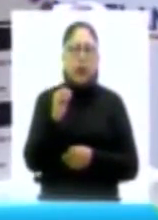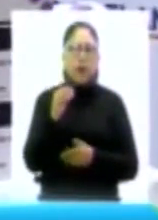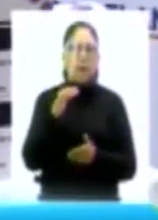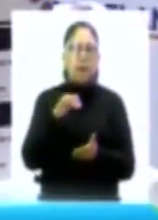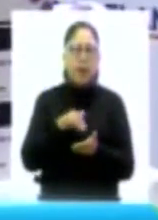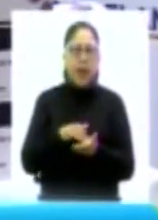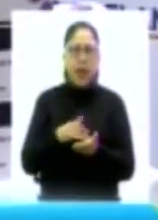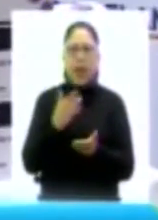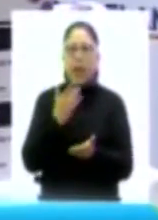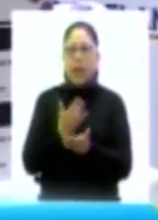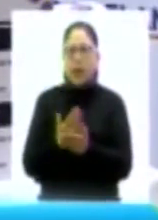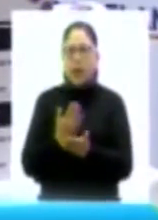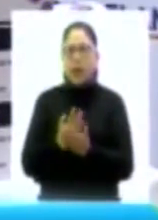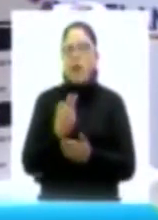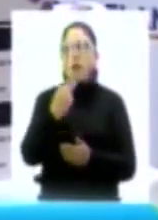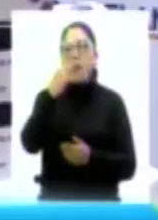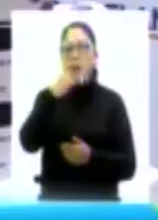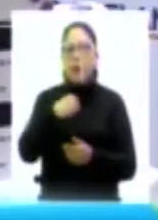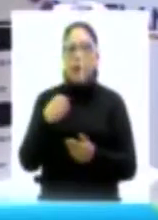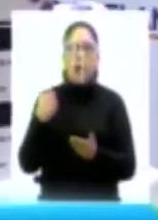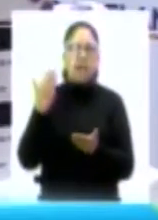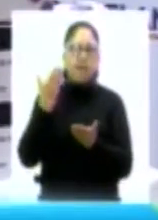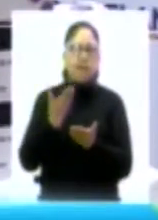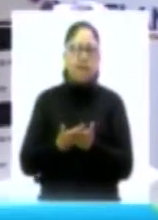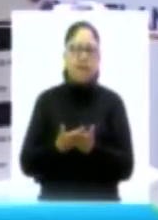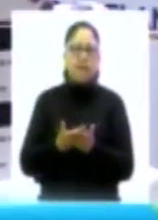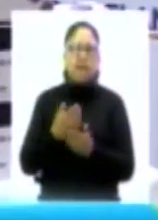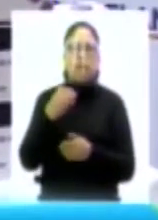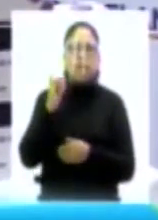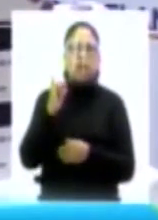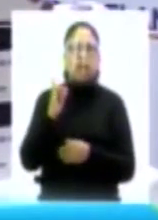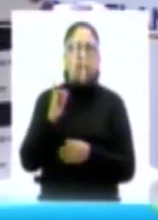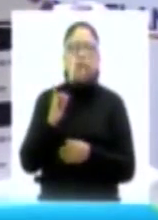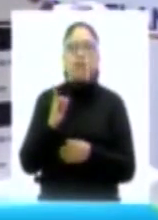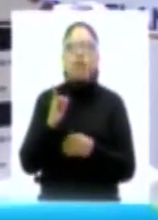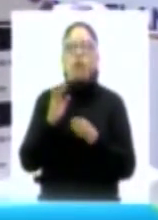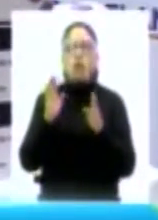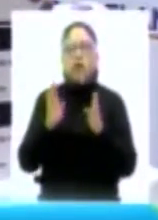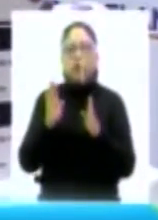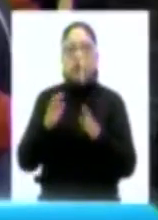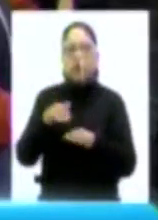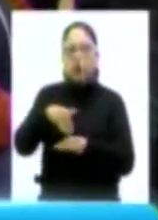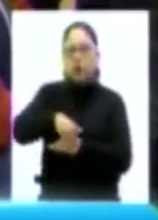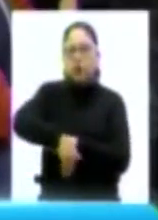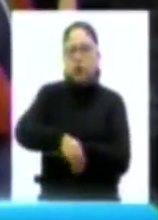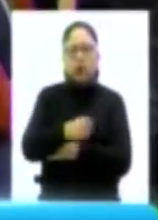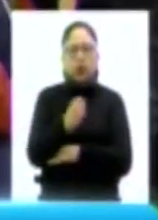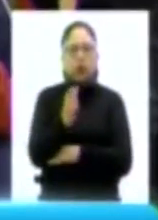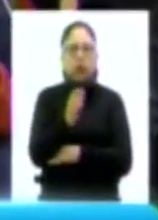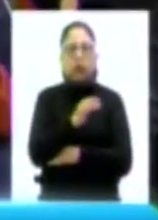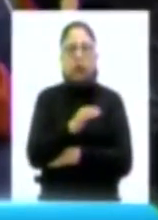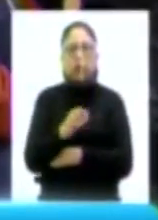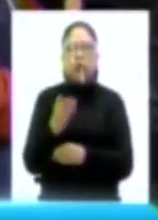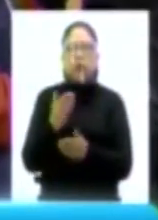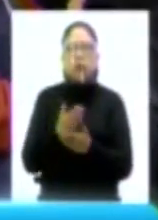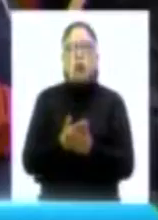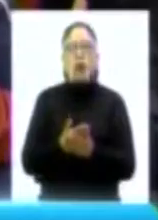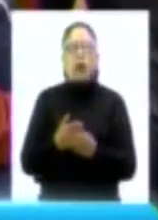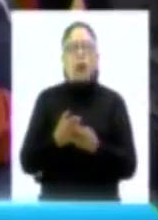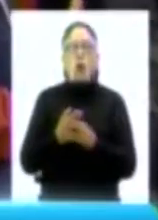650.000 pruebas antígeno nasales que acaban de llegar el día de ayer por la noche y van a ser